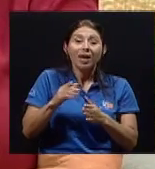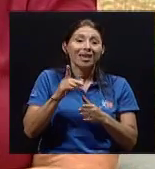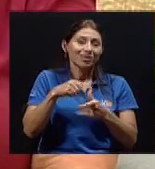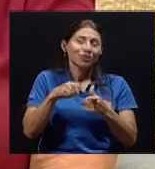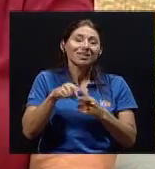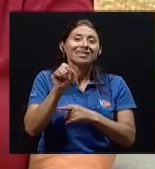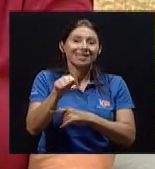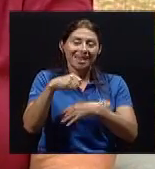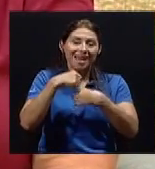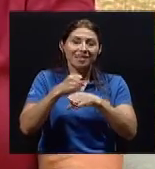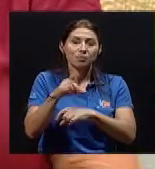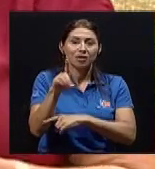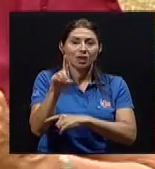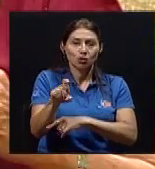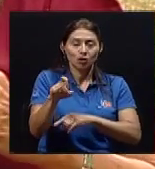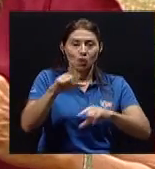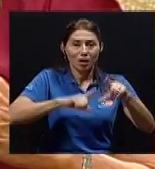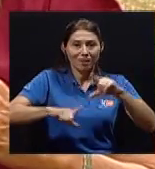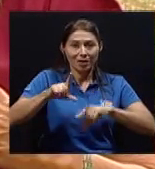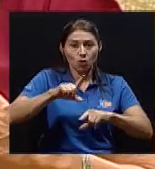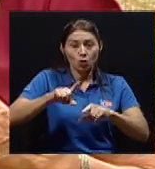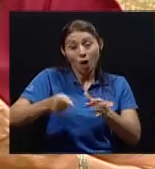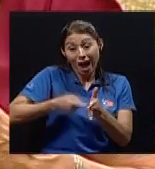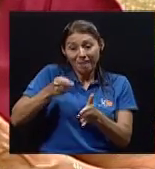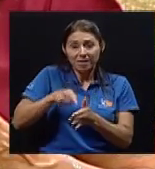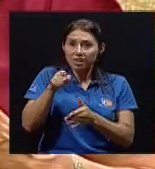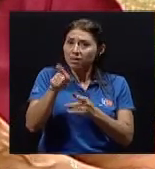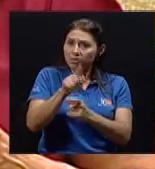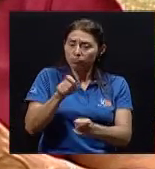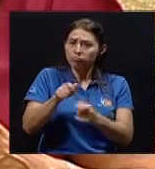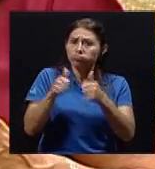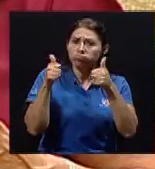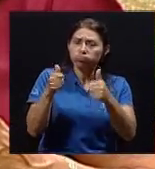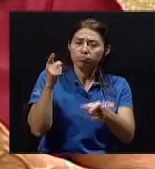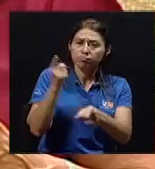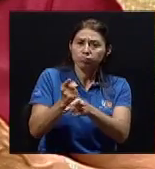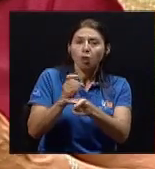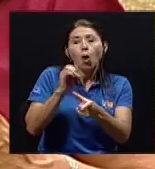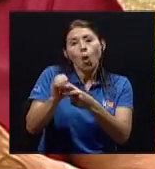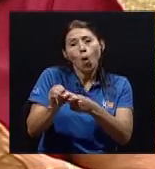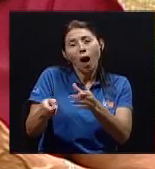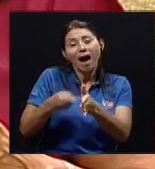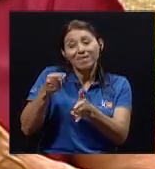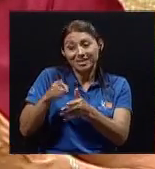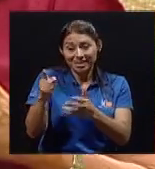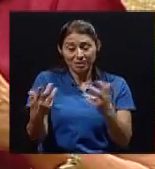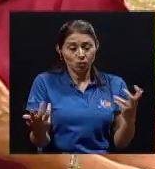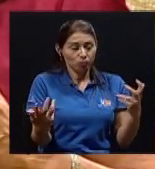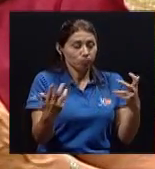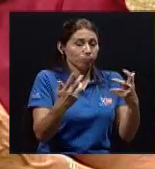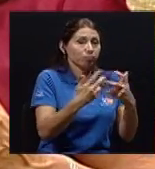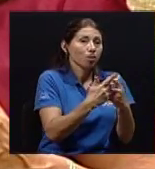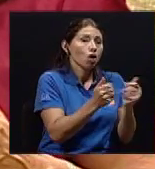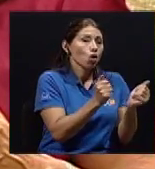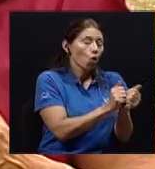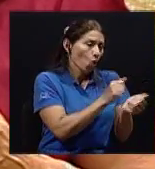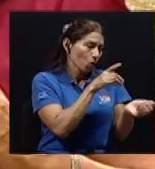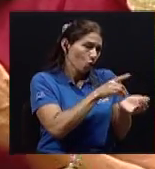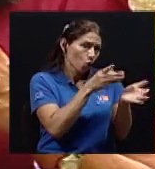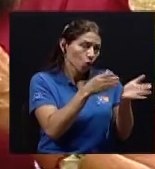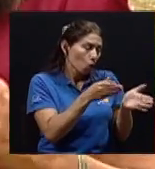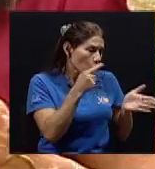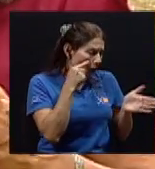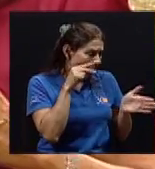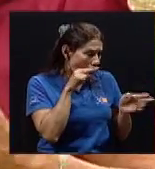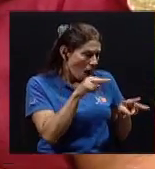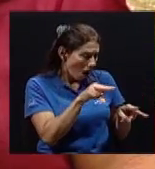es definitivo o a veces es complementario con el diagnóstico clínico, así como algunas veces el